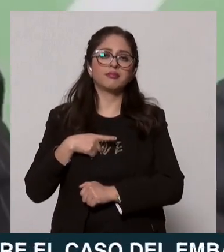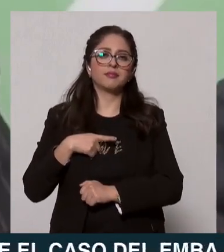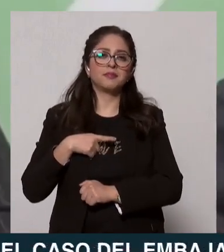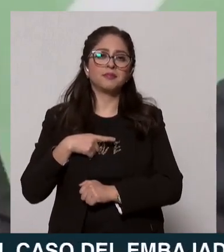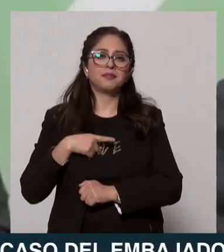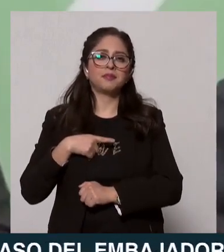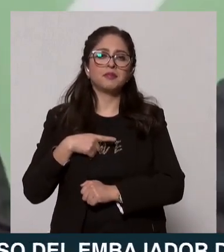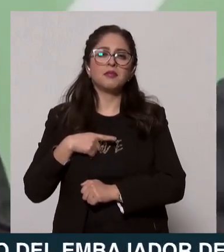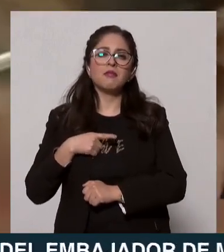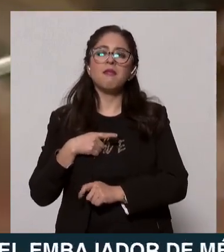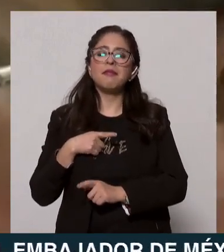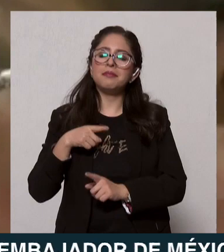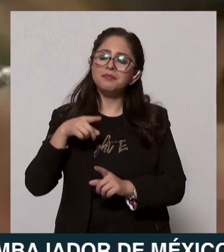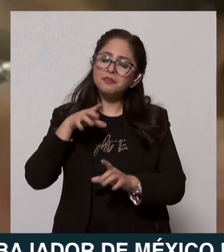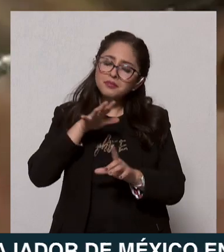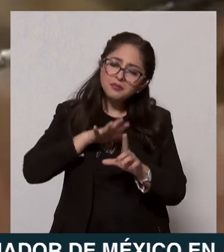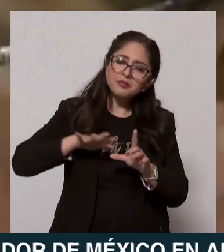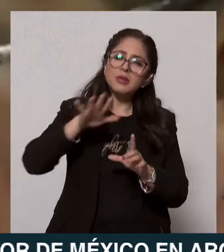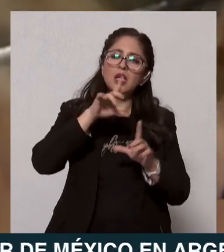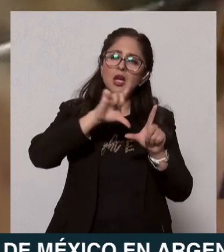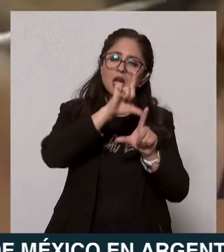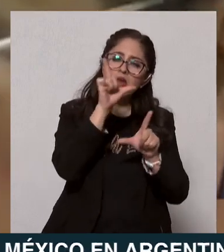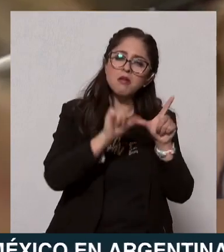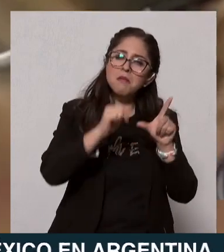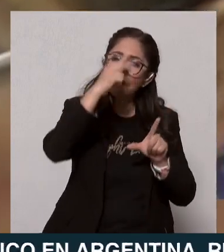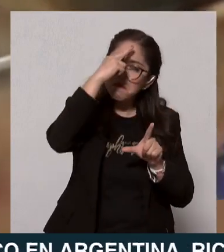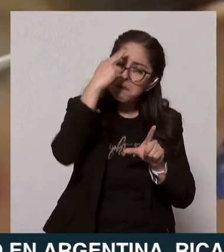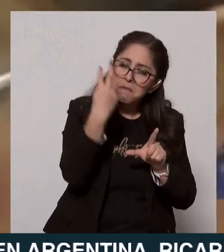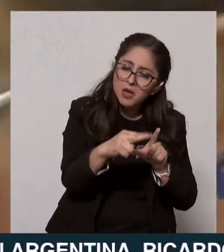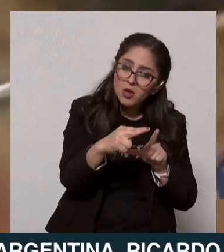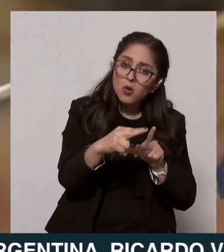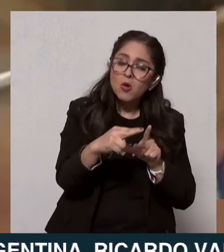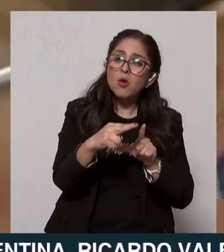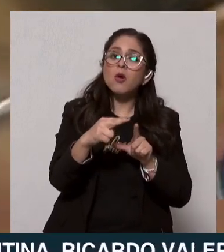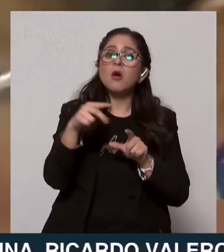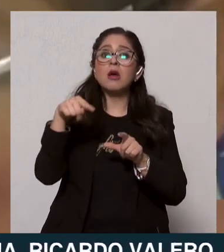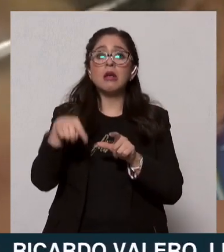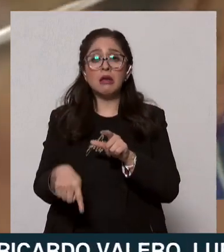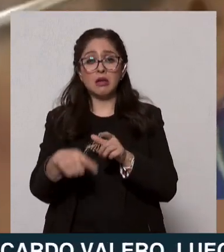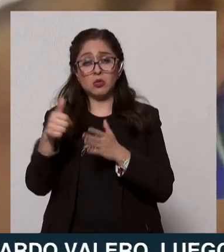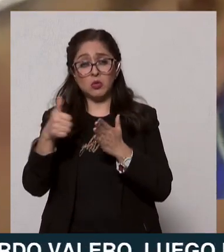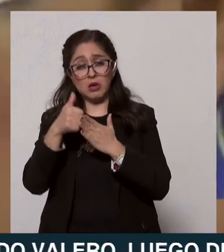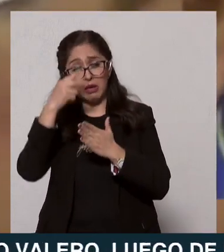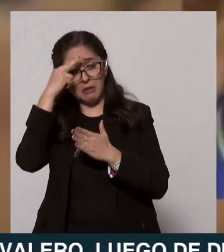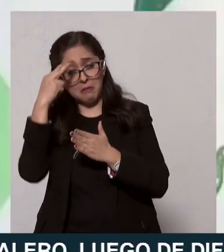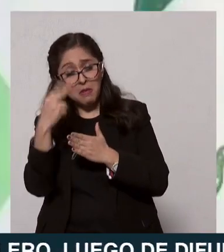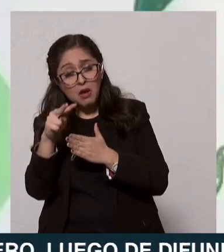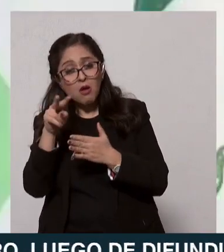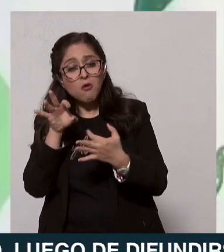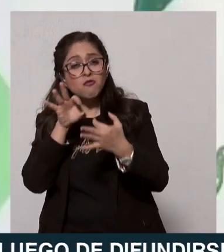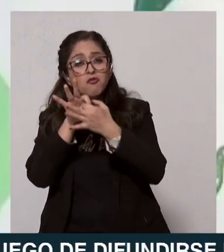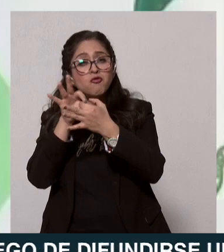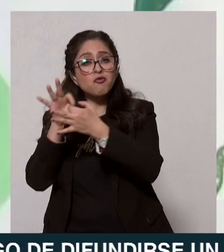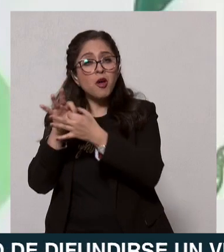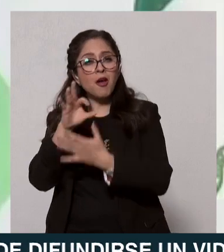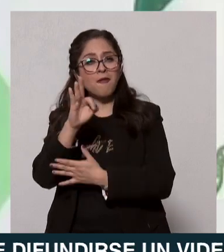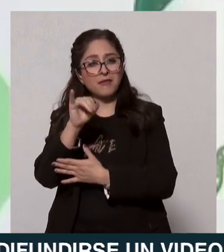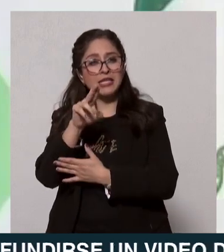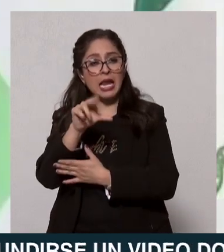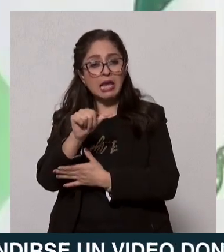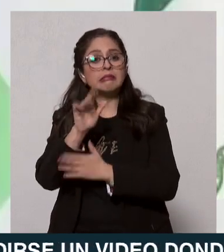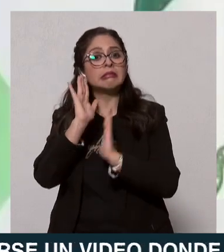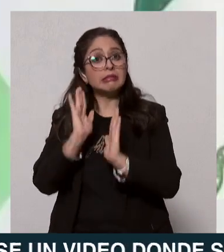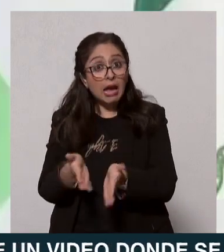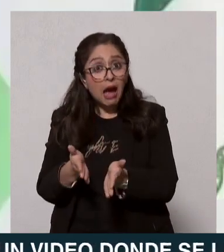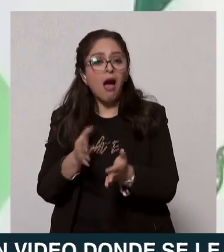ya tenemos a nivel nacional y a nivel federal fiscalías, lo cual necesita que de manera horizontal tengamos